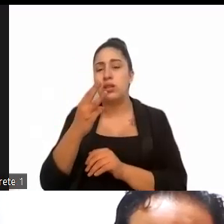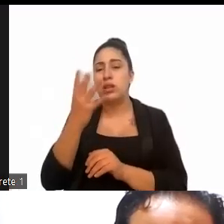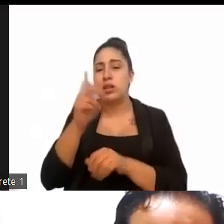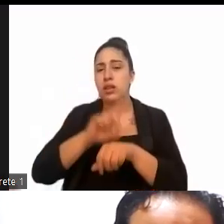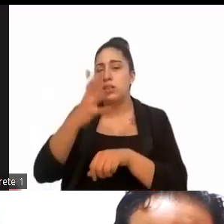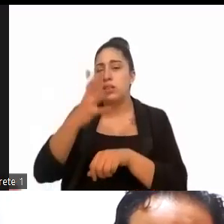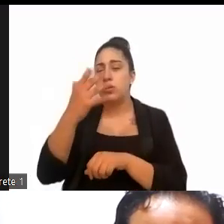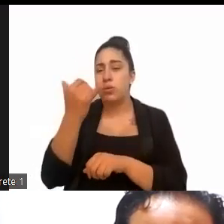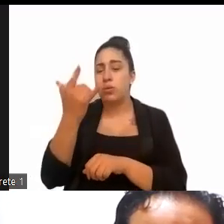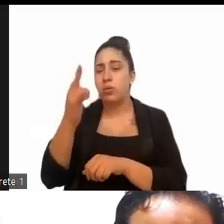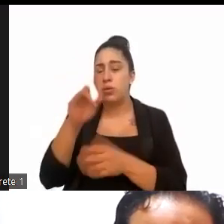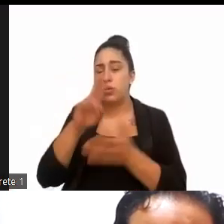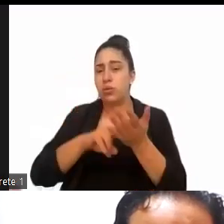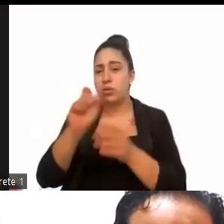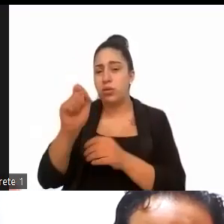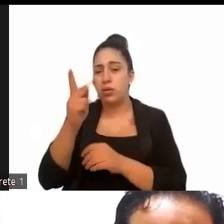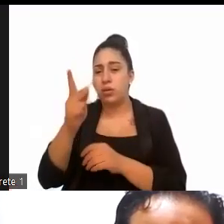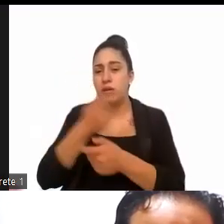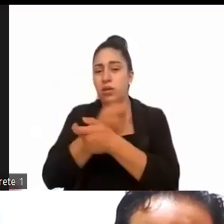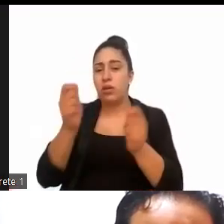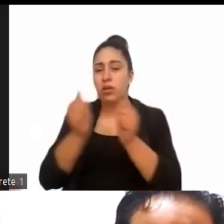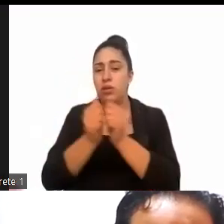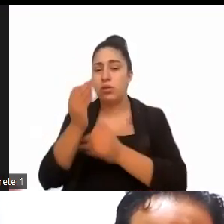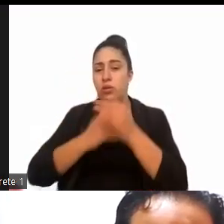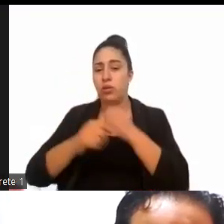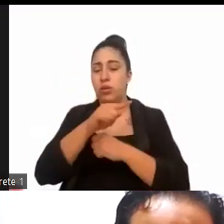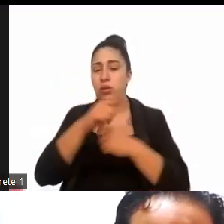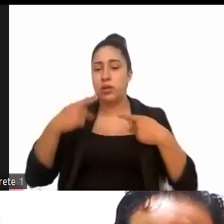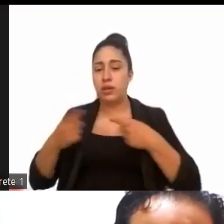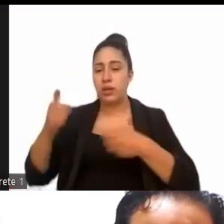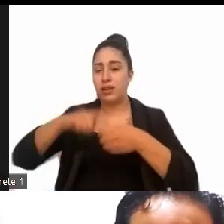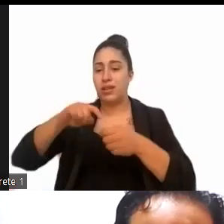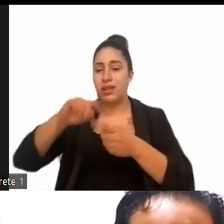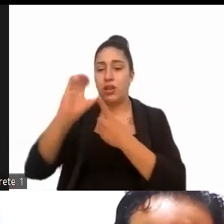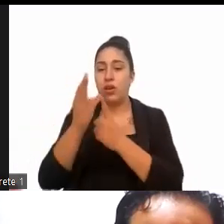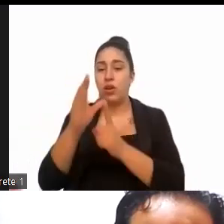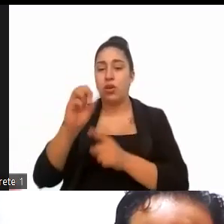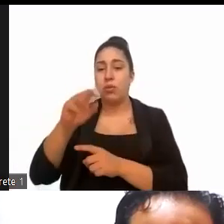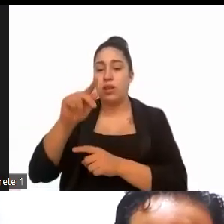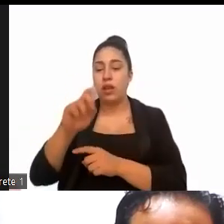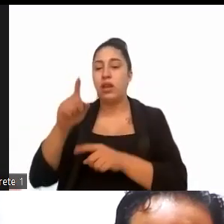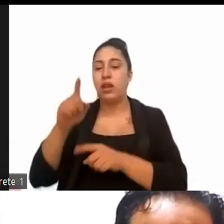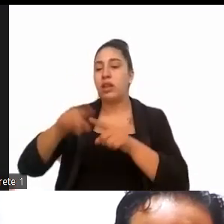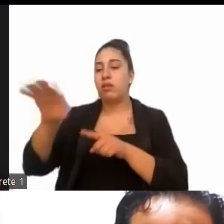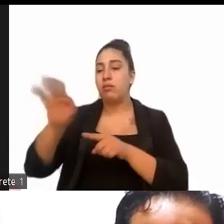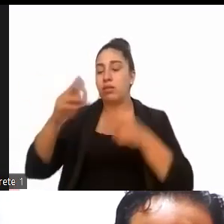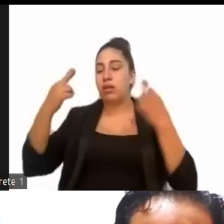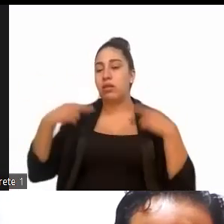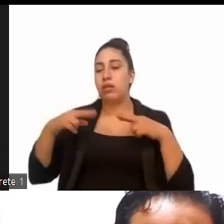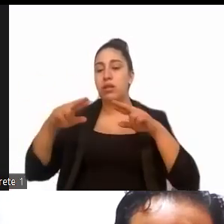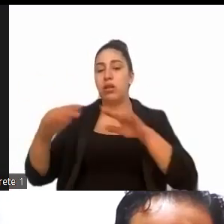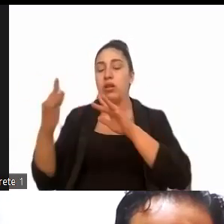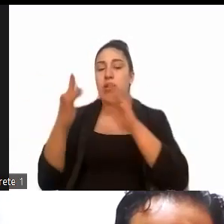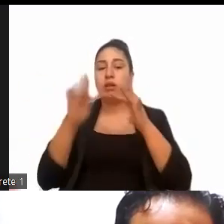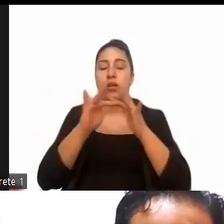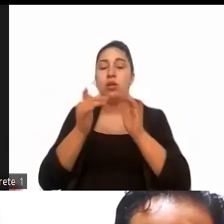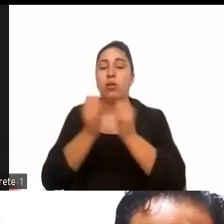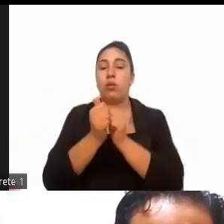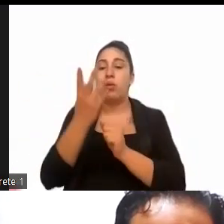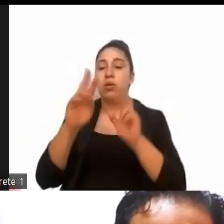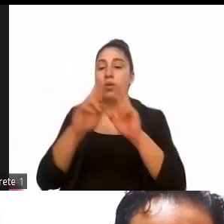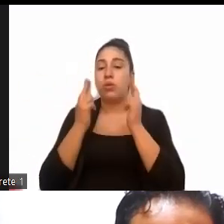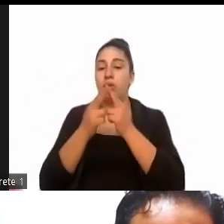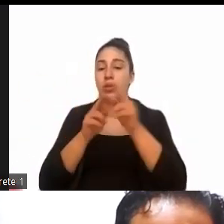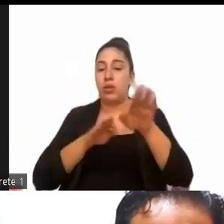del presente, a los integrantes del comité, una persona designada como enlace para su representación en las 4 mesas de trabajo, contando